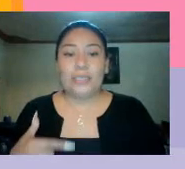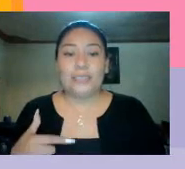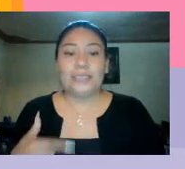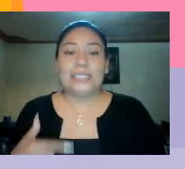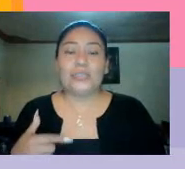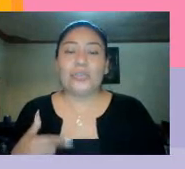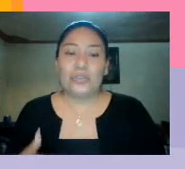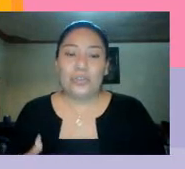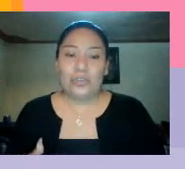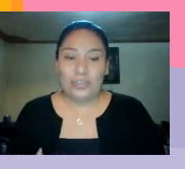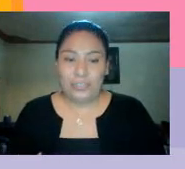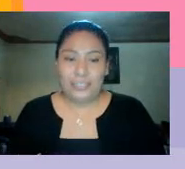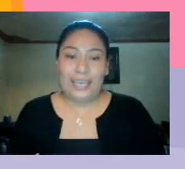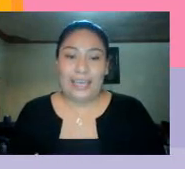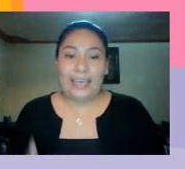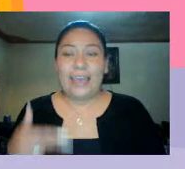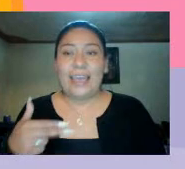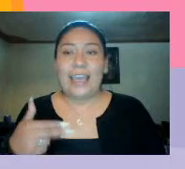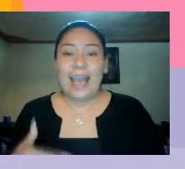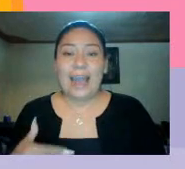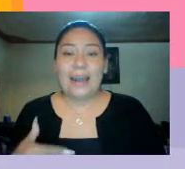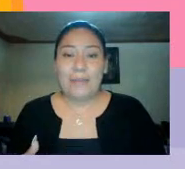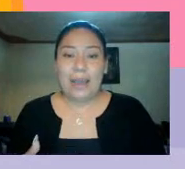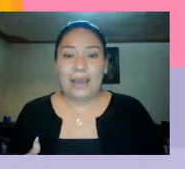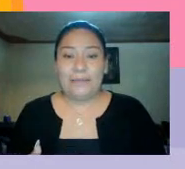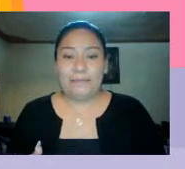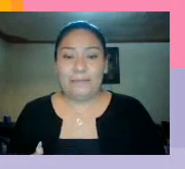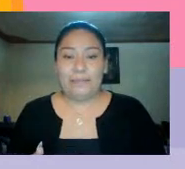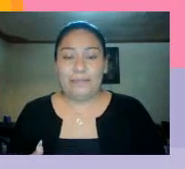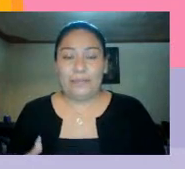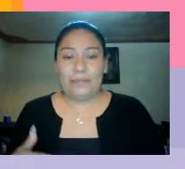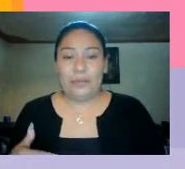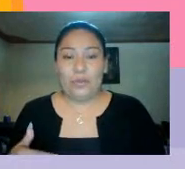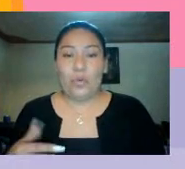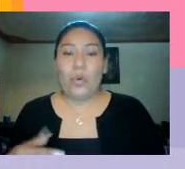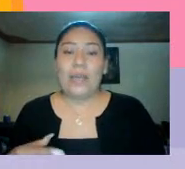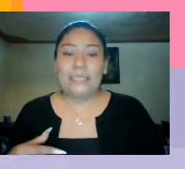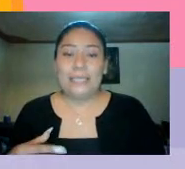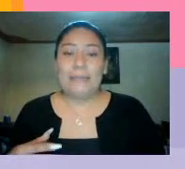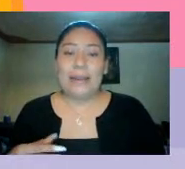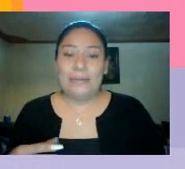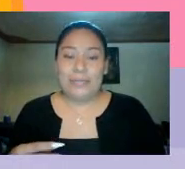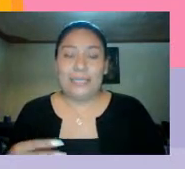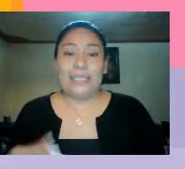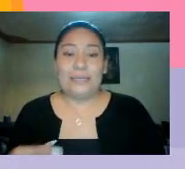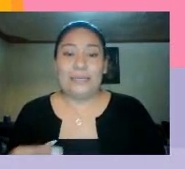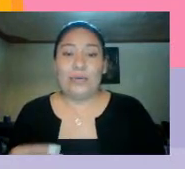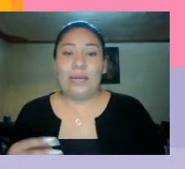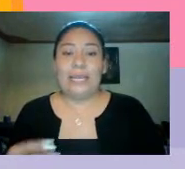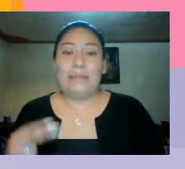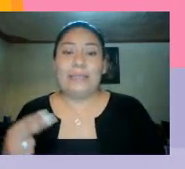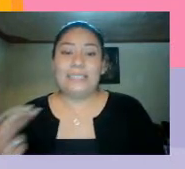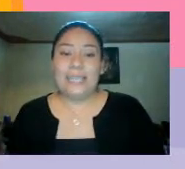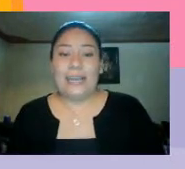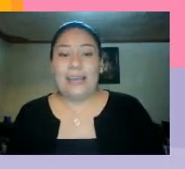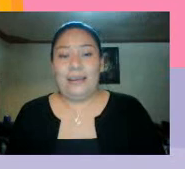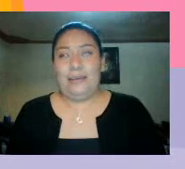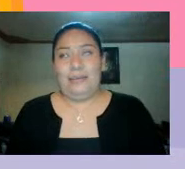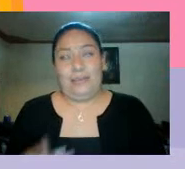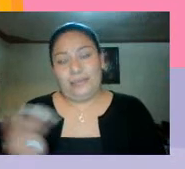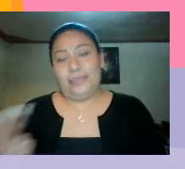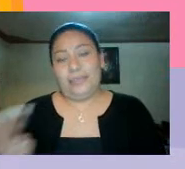O inciso C, calma. ¿Cuál es la palabrita que termina igual que